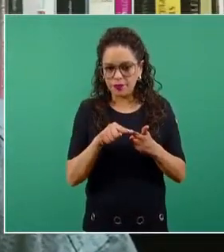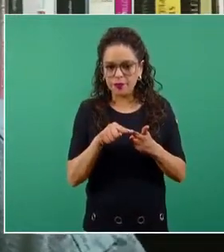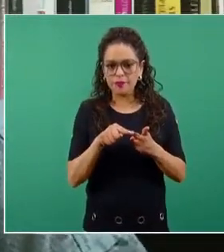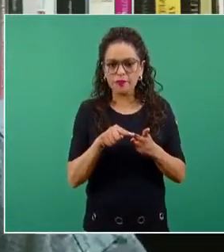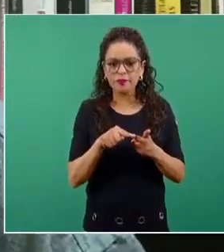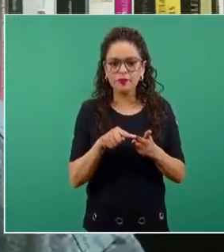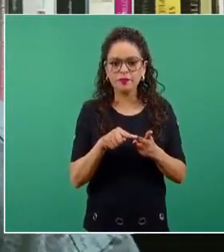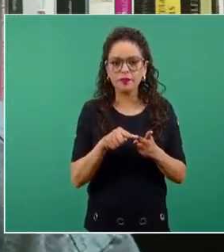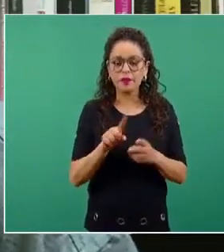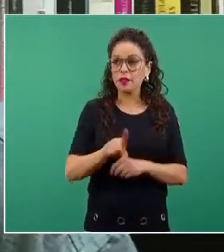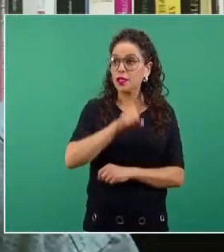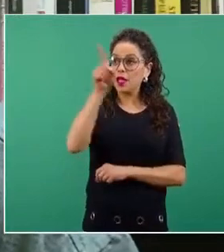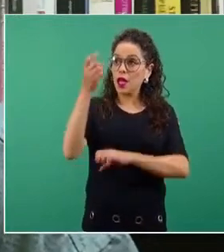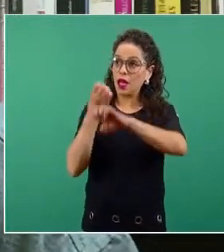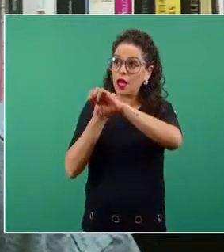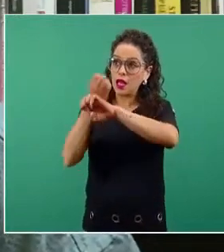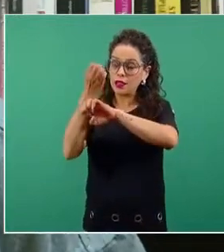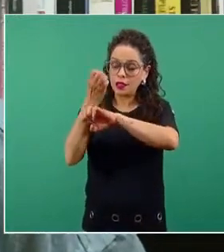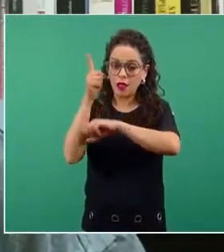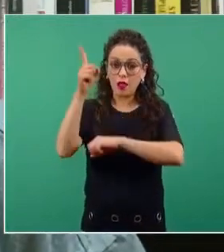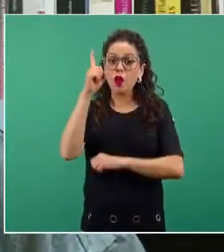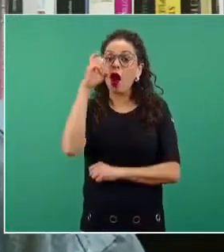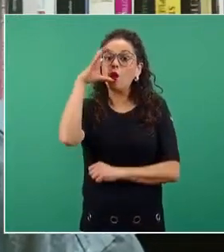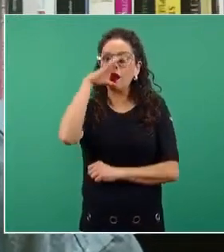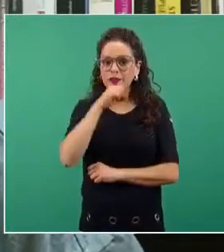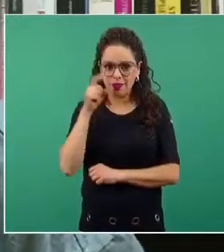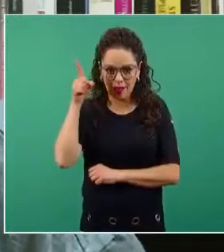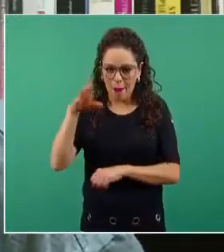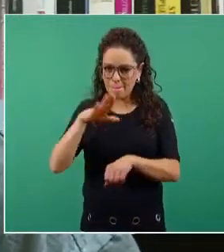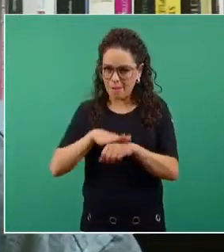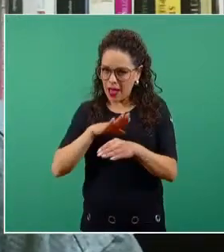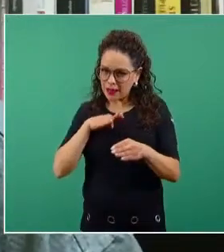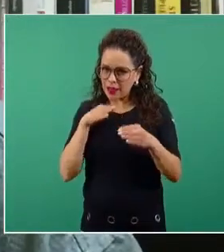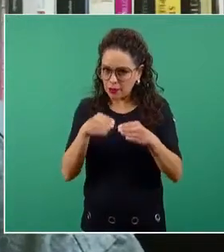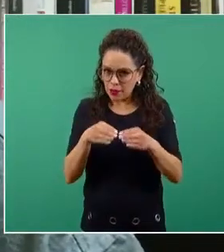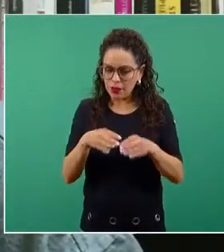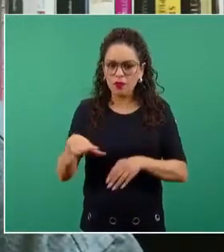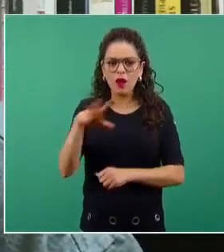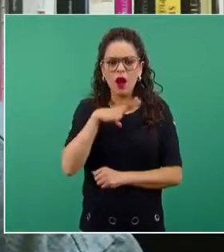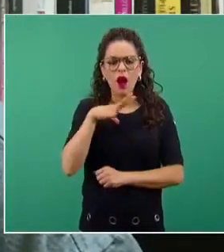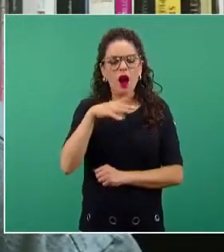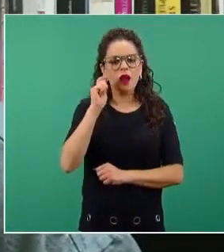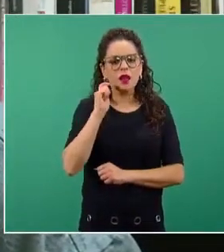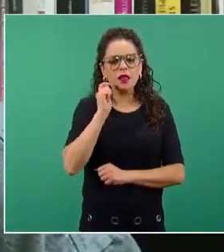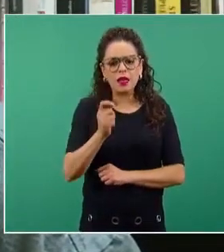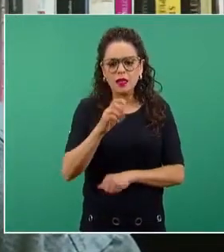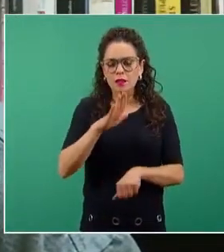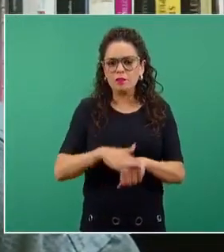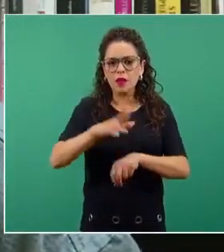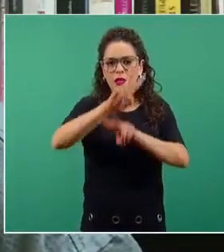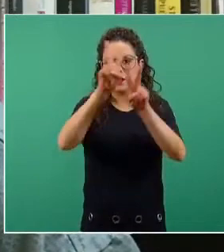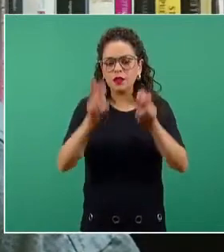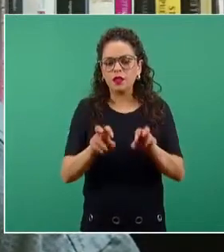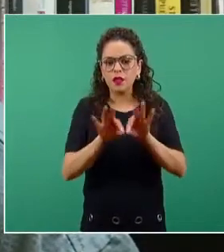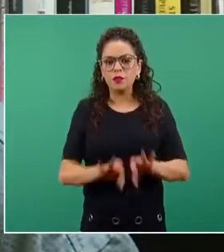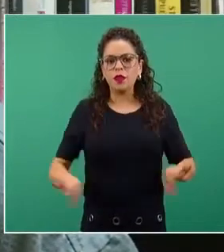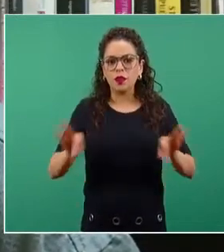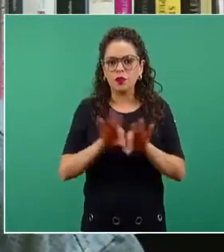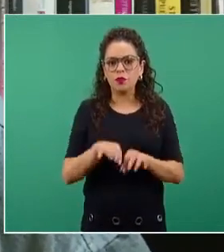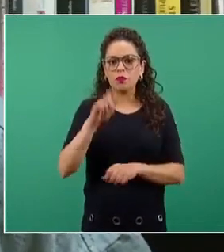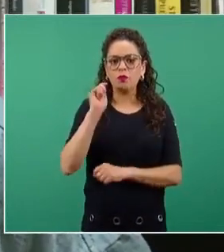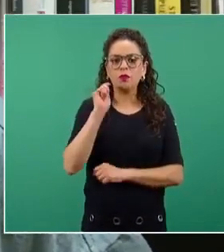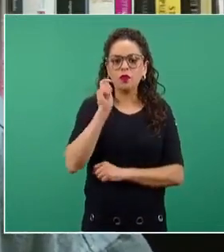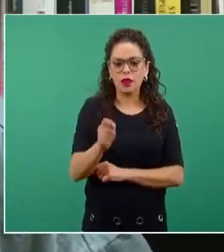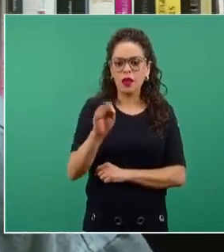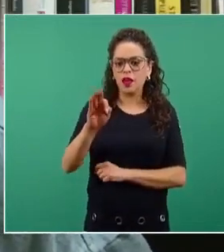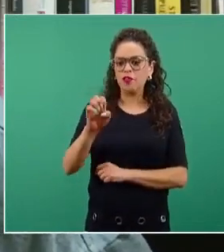de Aguascalientes específicamente, tenemos, bueno, uno de nuestros principales temas es la Feria Nacional de San